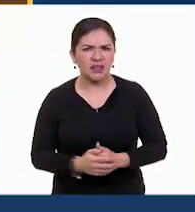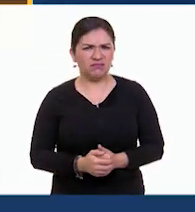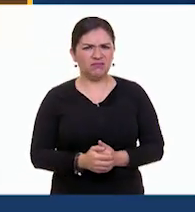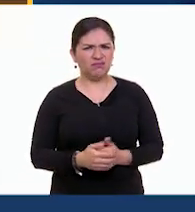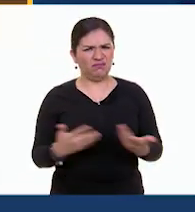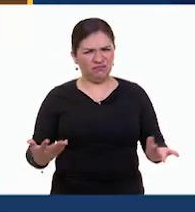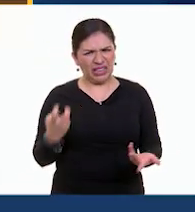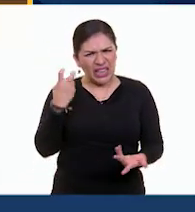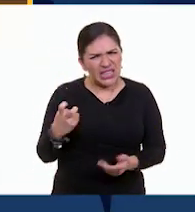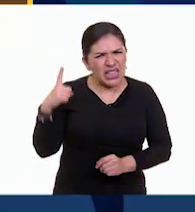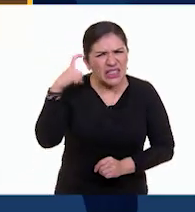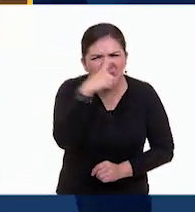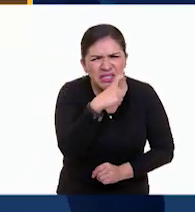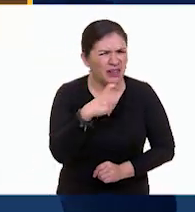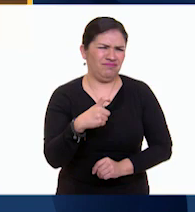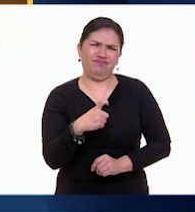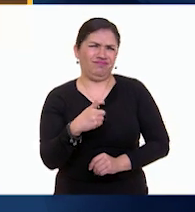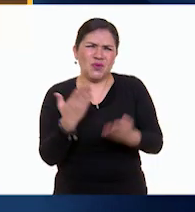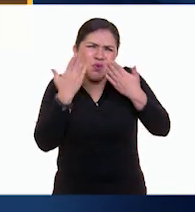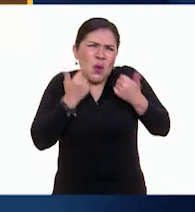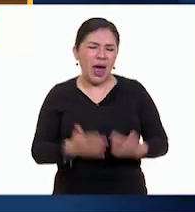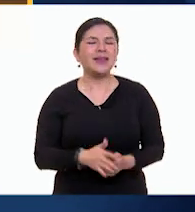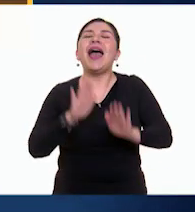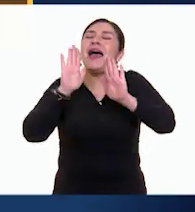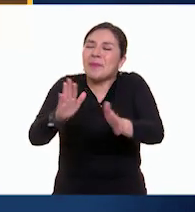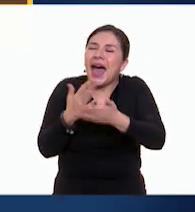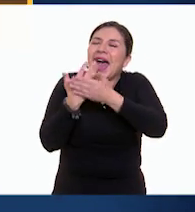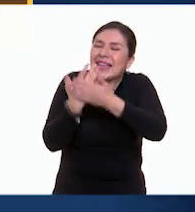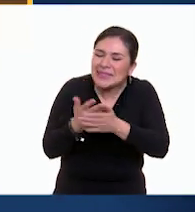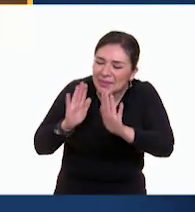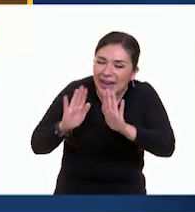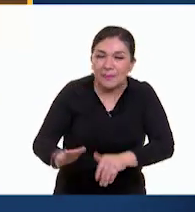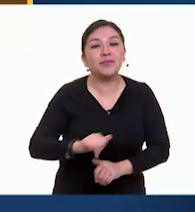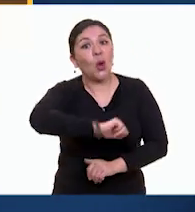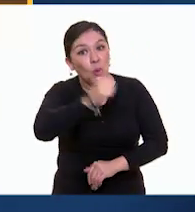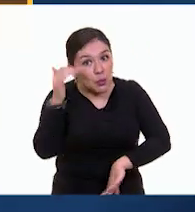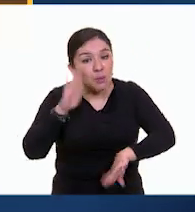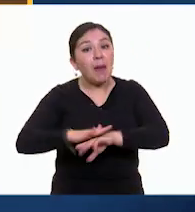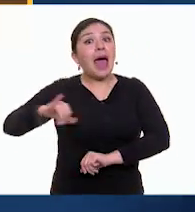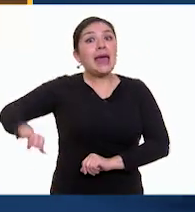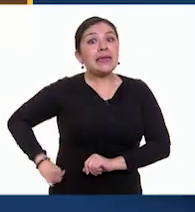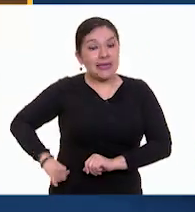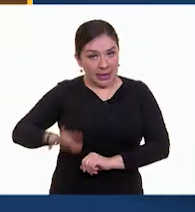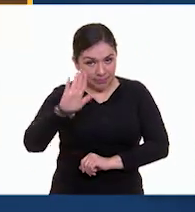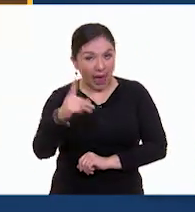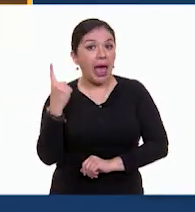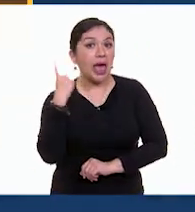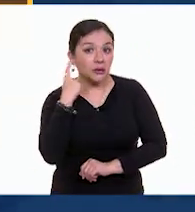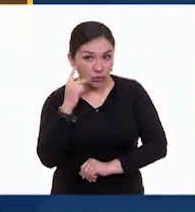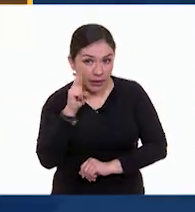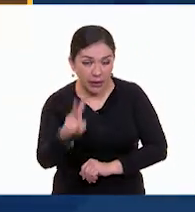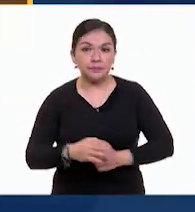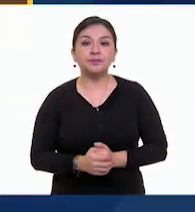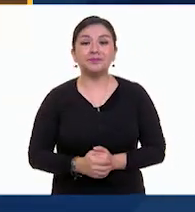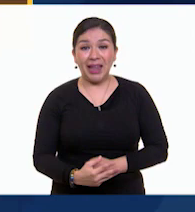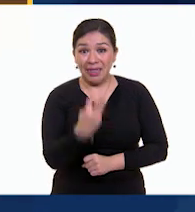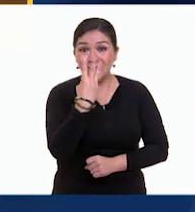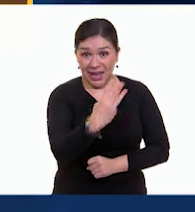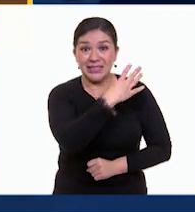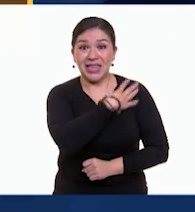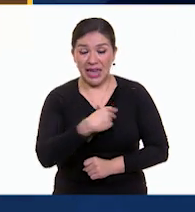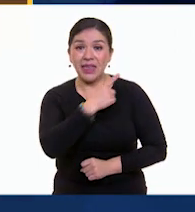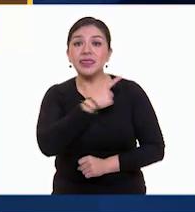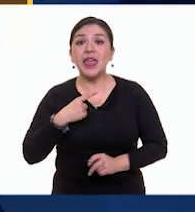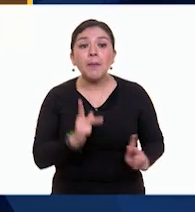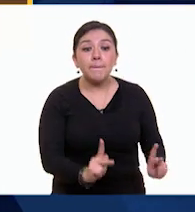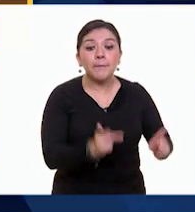tan difícil, la verdad. Ay, espera. Ahora viene lo más interesante. Escucha. Las 3 tienen que